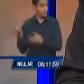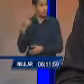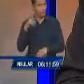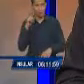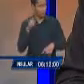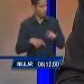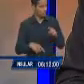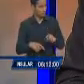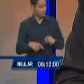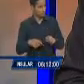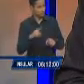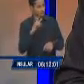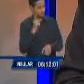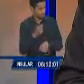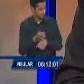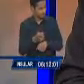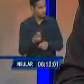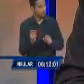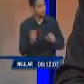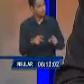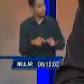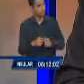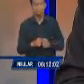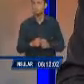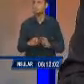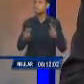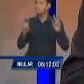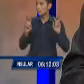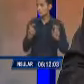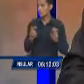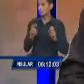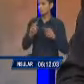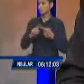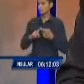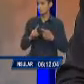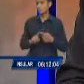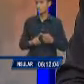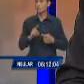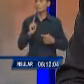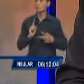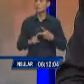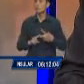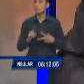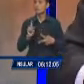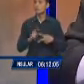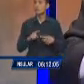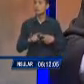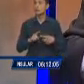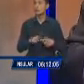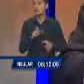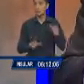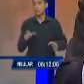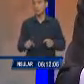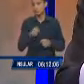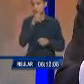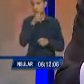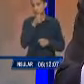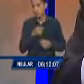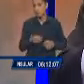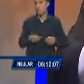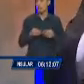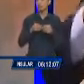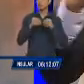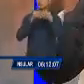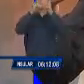este tema hay dos asuntos importantes. Primero, la población del mundo envejece. Y está envejeciendo más. Los